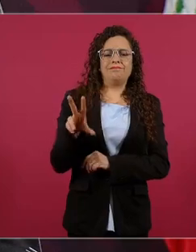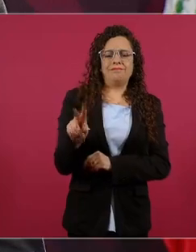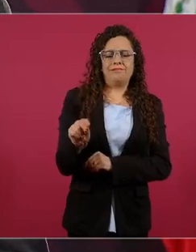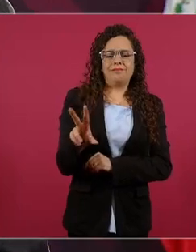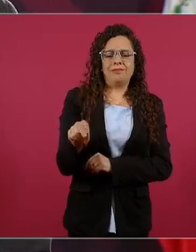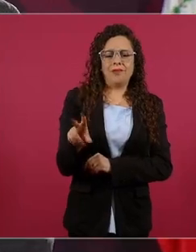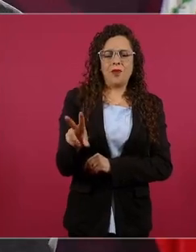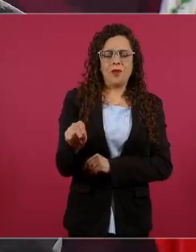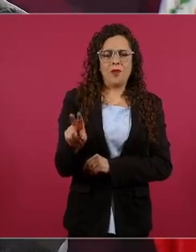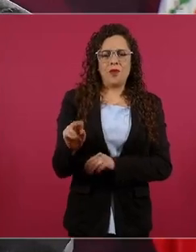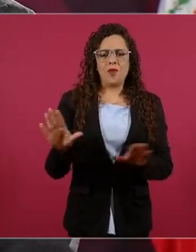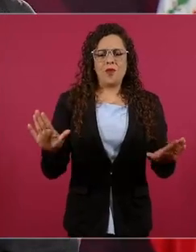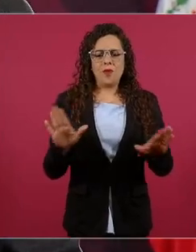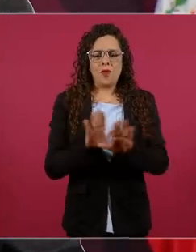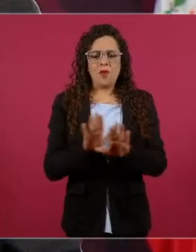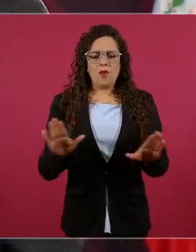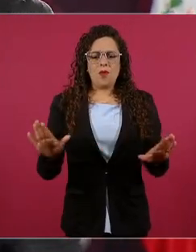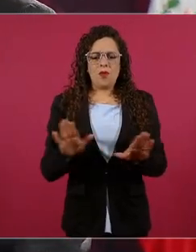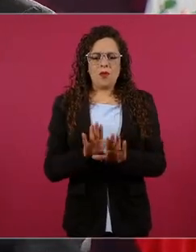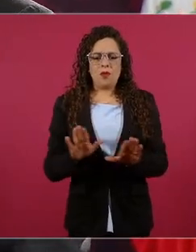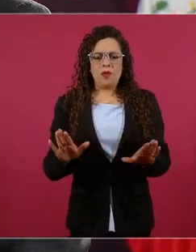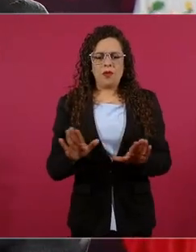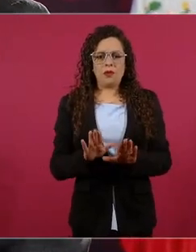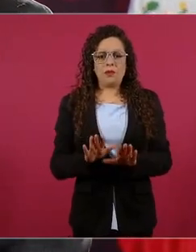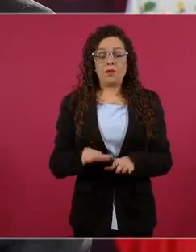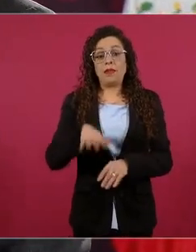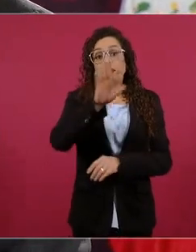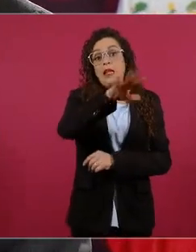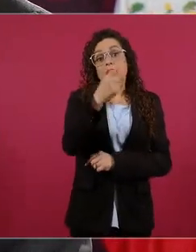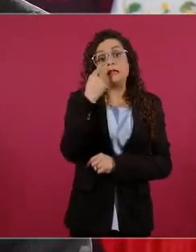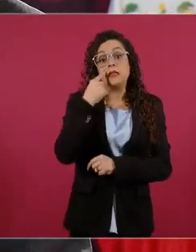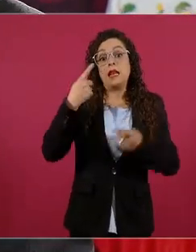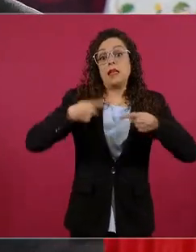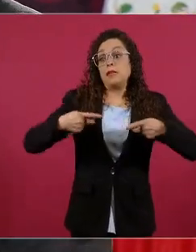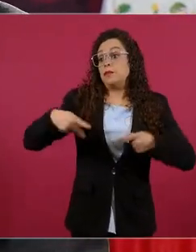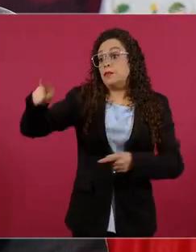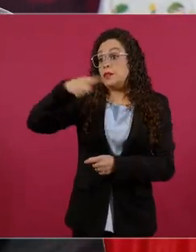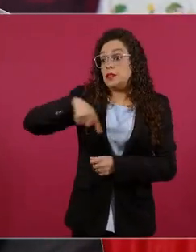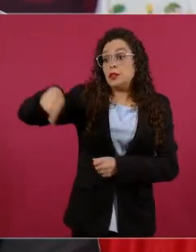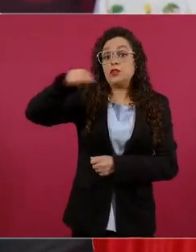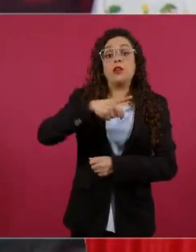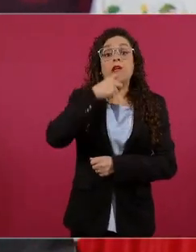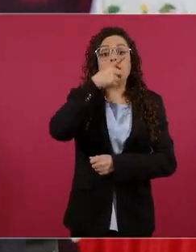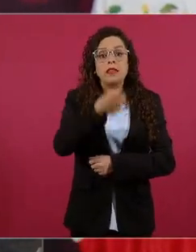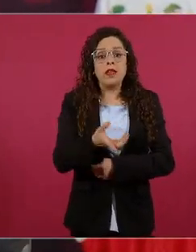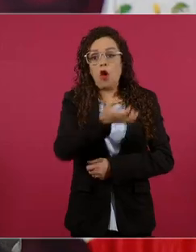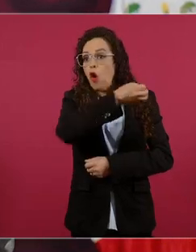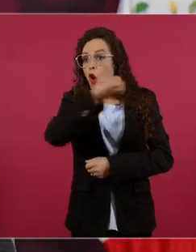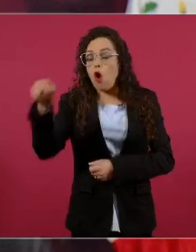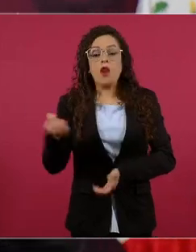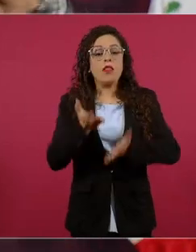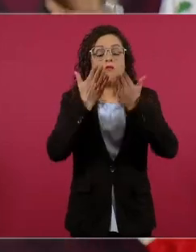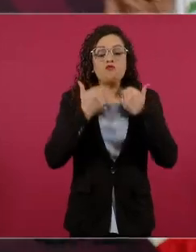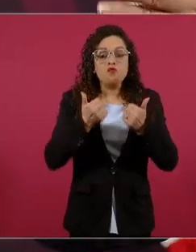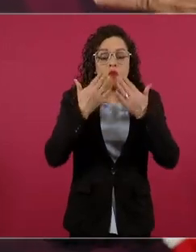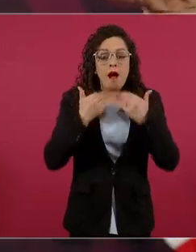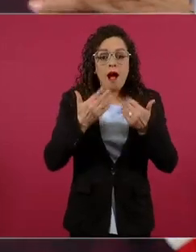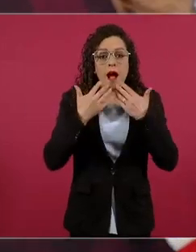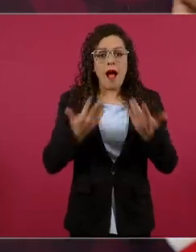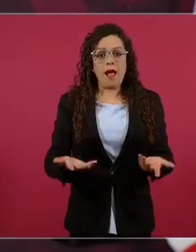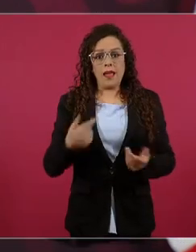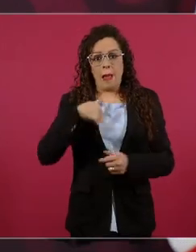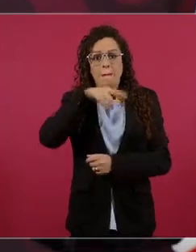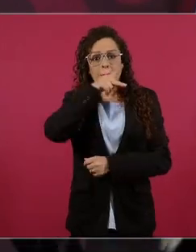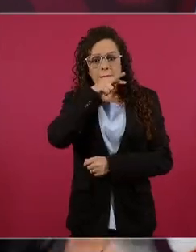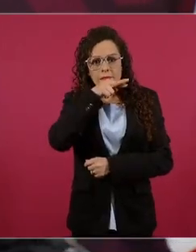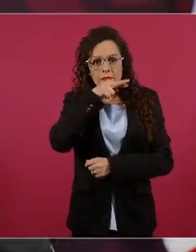Pero es que la gente dice que no hay orden. No, no, no, no. Sí, hay orden. No caigas